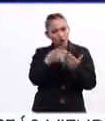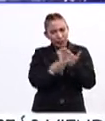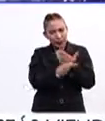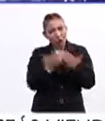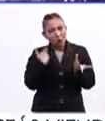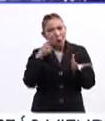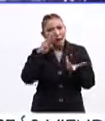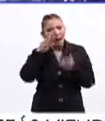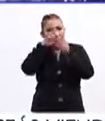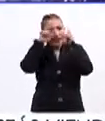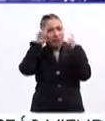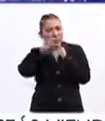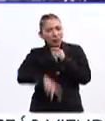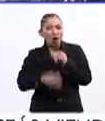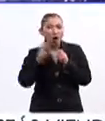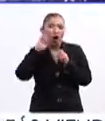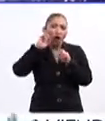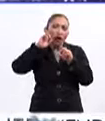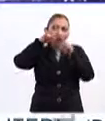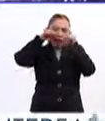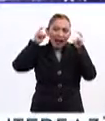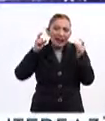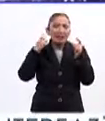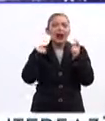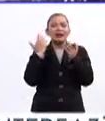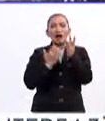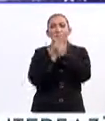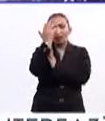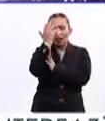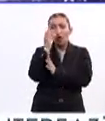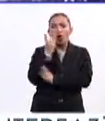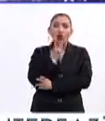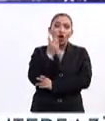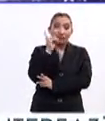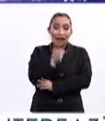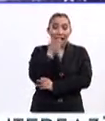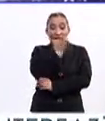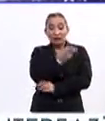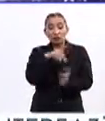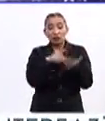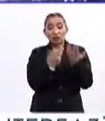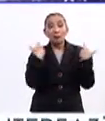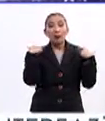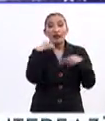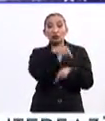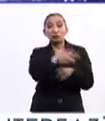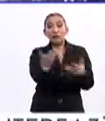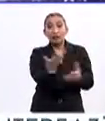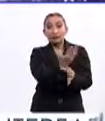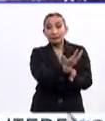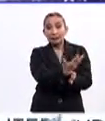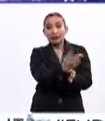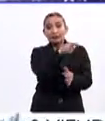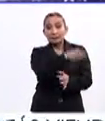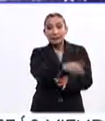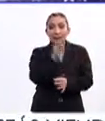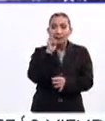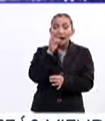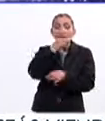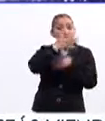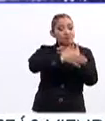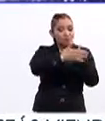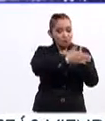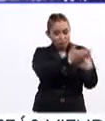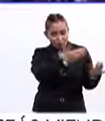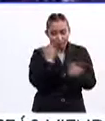tienen que ver con realidad virtual, realidad aumentada y proyección holográfica en 2D, son proyectos de profesores, proyectos que responden a una convocatoria